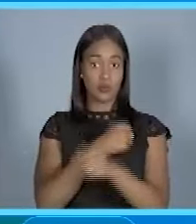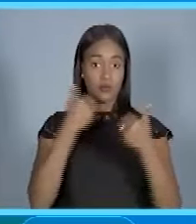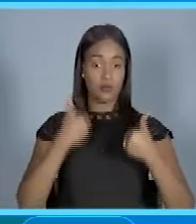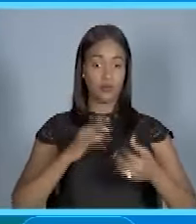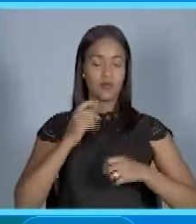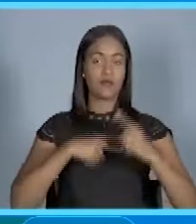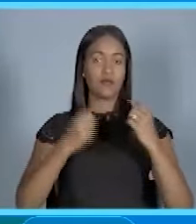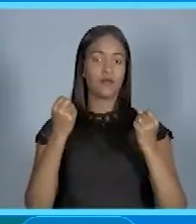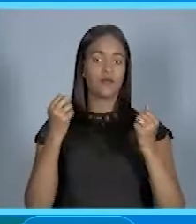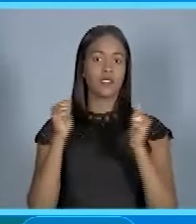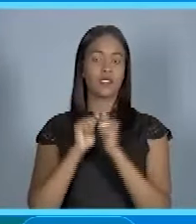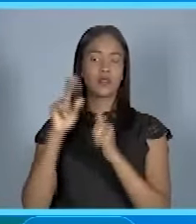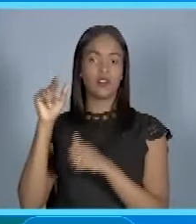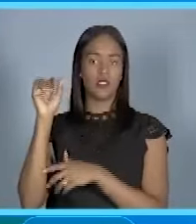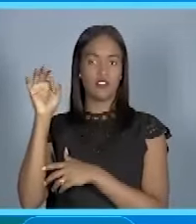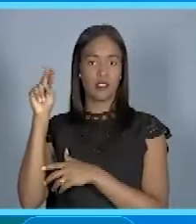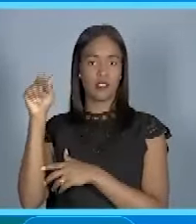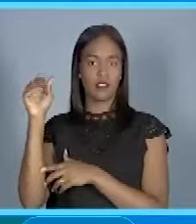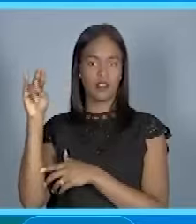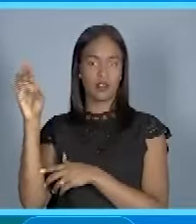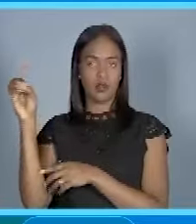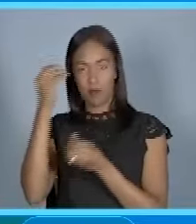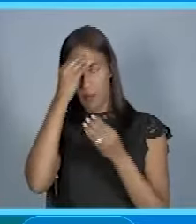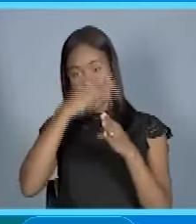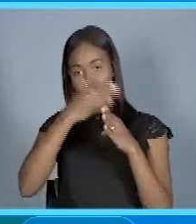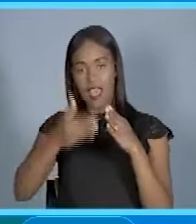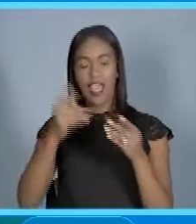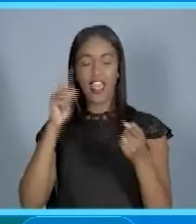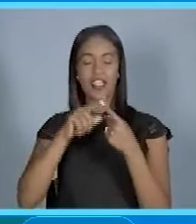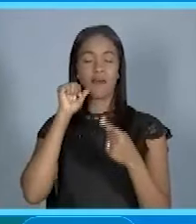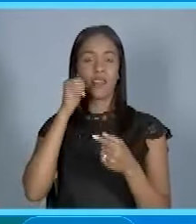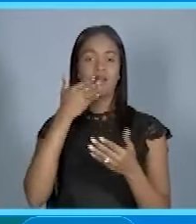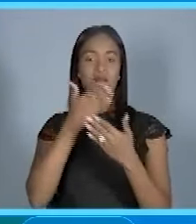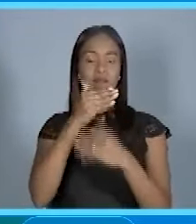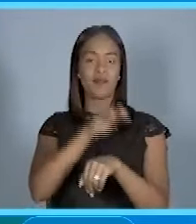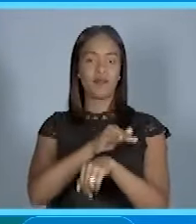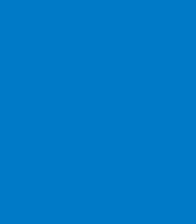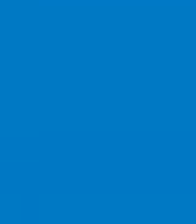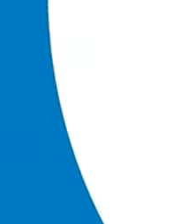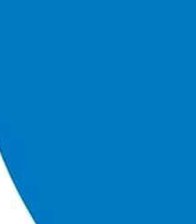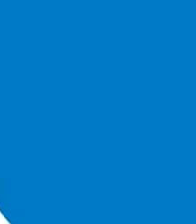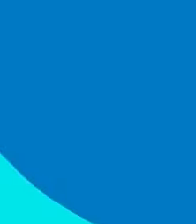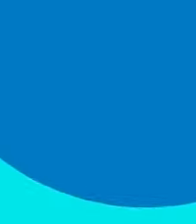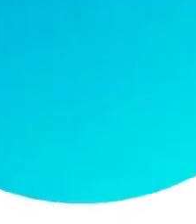García en Lenguaje de Señas y la servidora Rafaelina Bisonó se despiden hasta mañana. Pasen muy buenas noches.